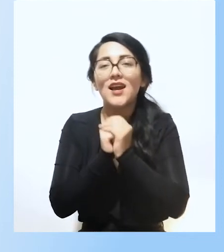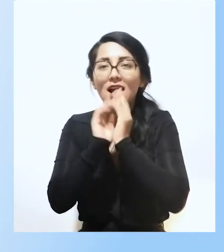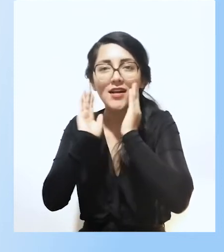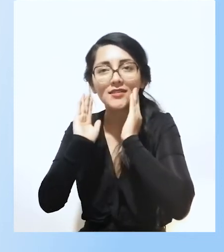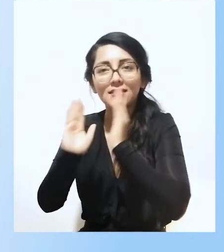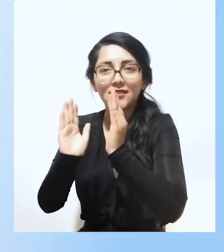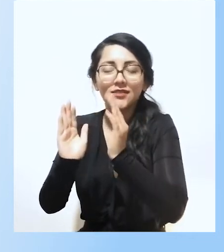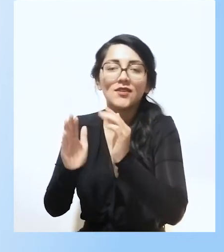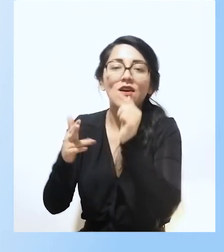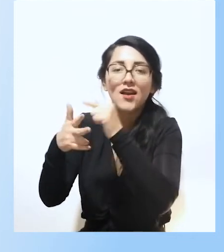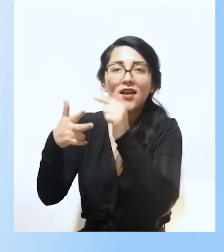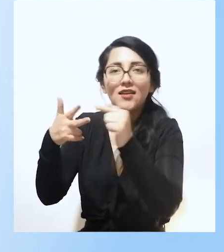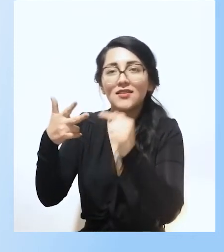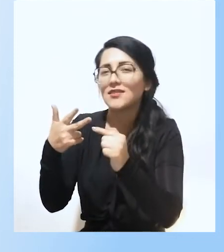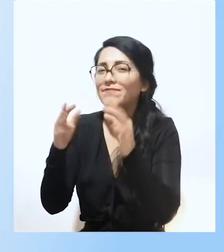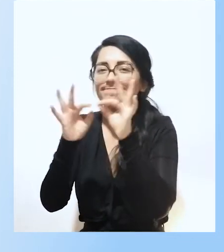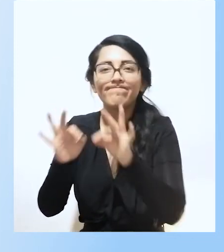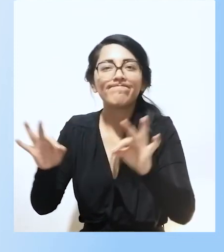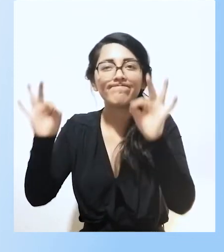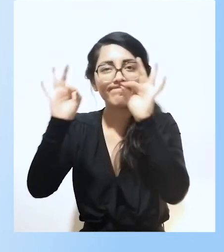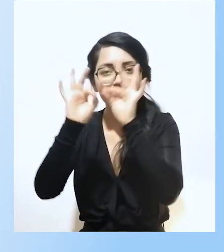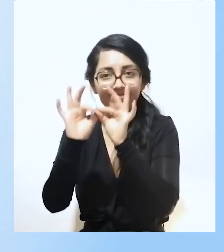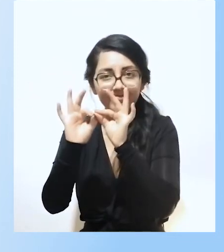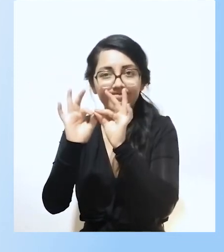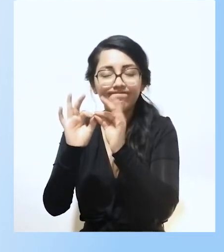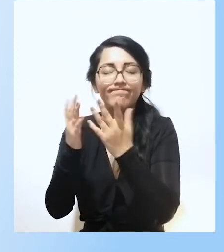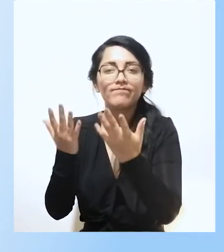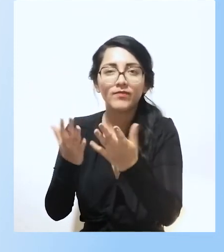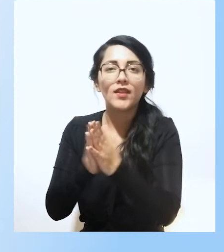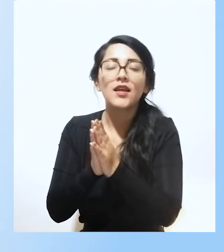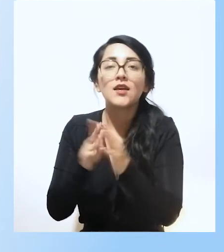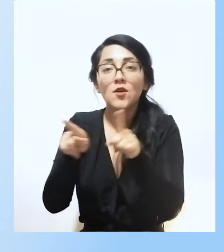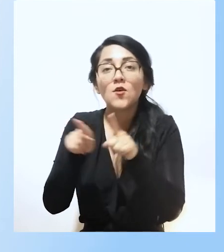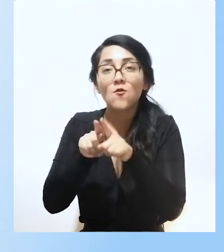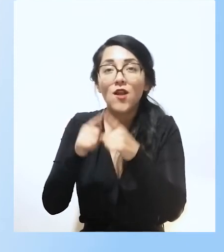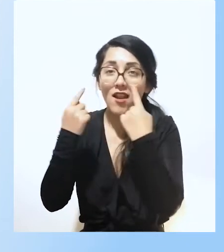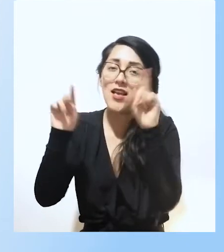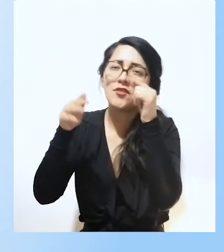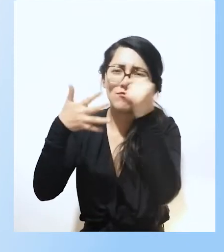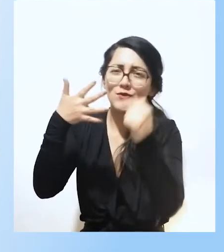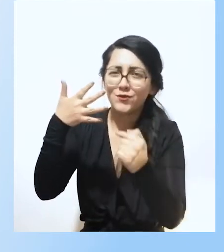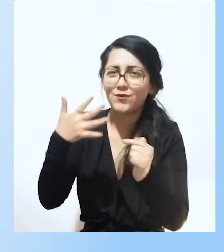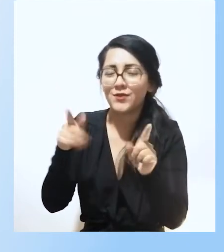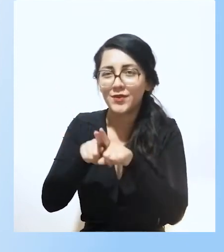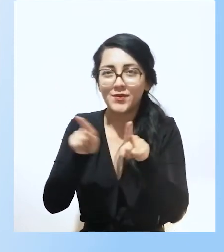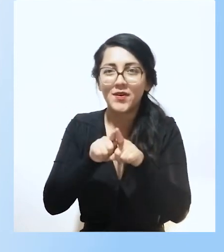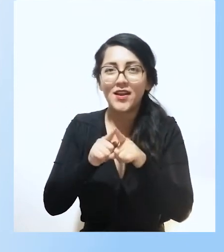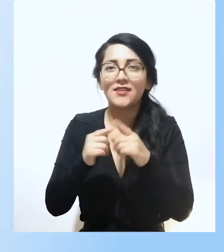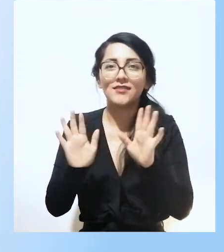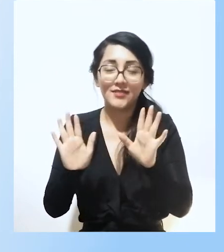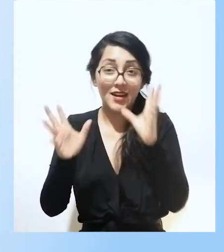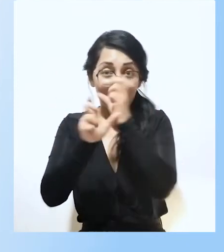estas palabras que, repito, son nucleares y además logramos otras muchas cosas, de las que he hecho un